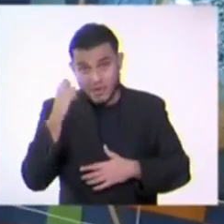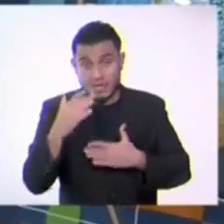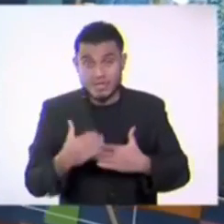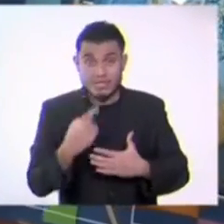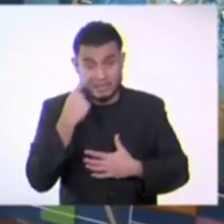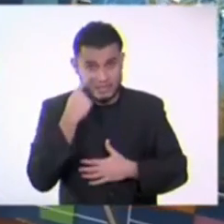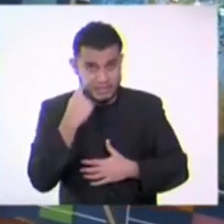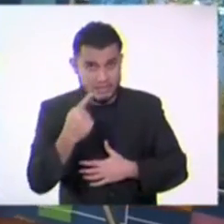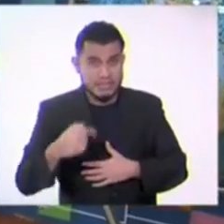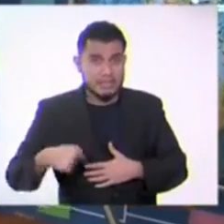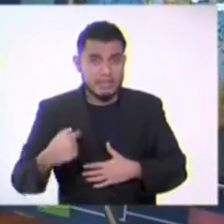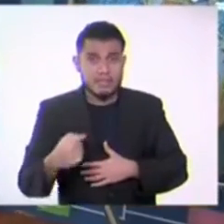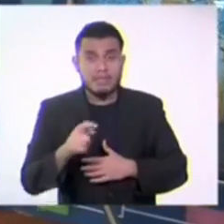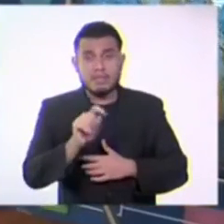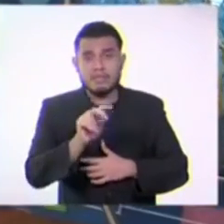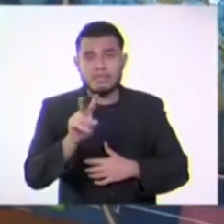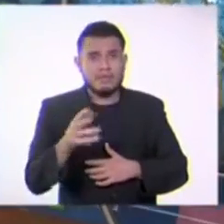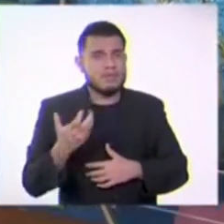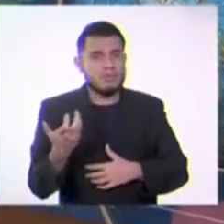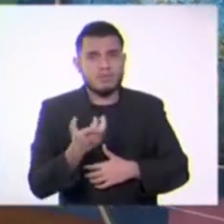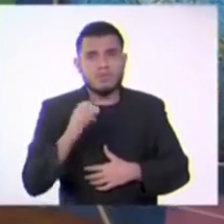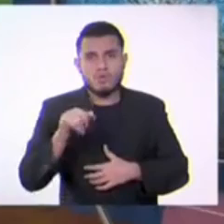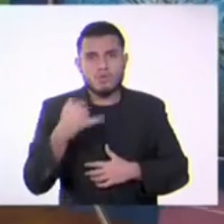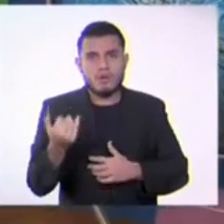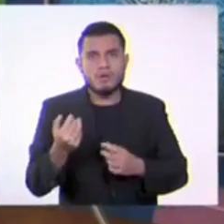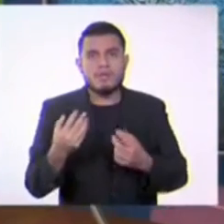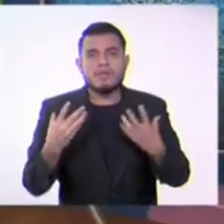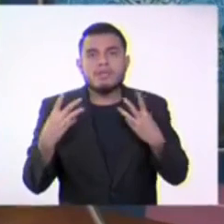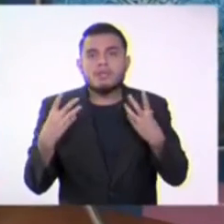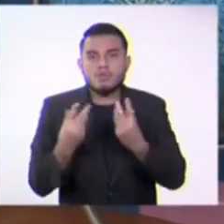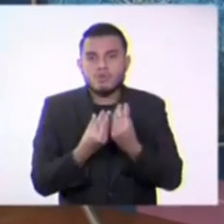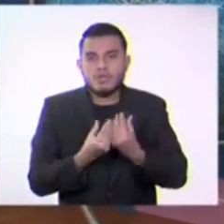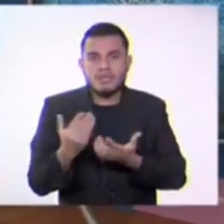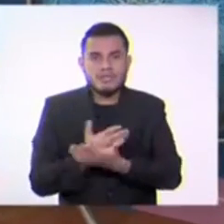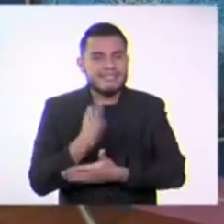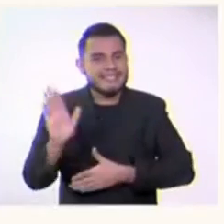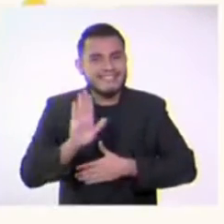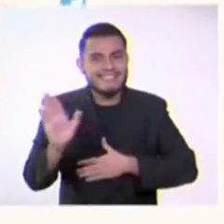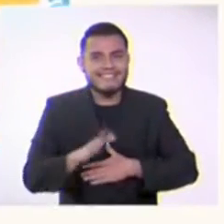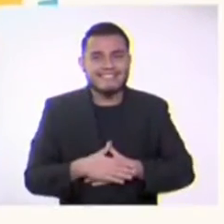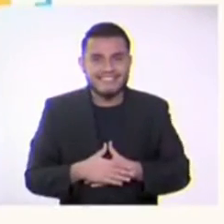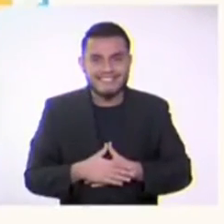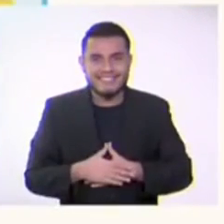estar en sintonía de su programa todos los jueves, Estudios Sociales. Hasta la próxima. Nos vemos.